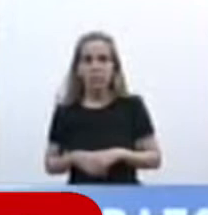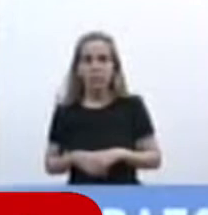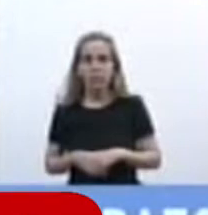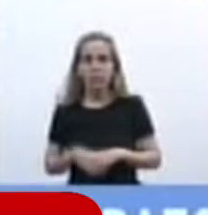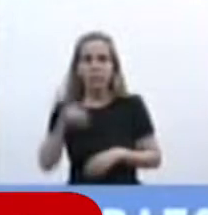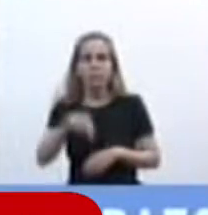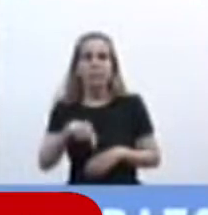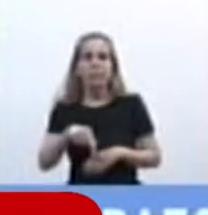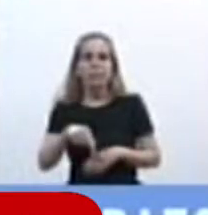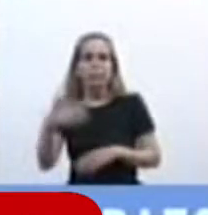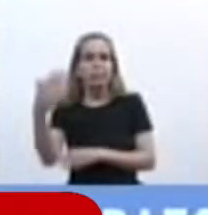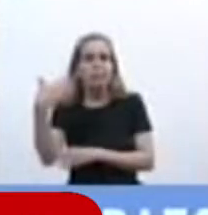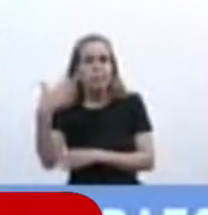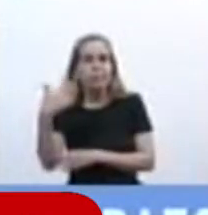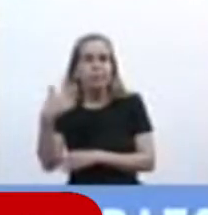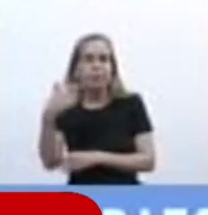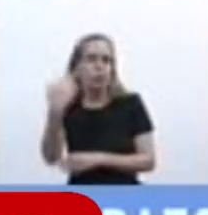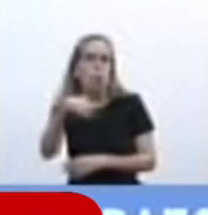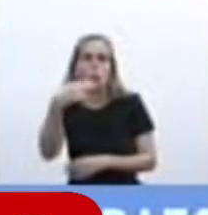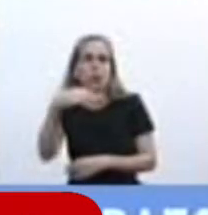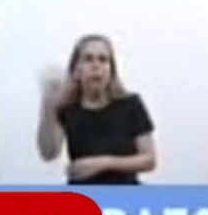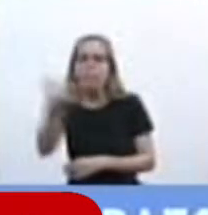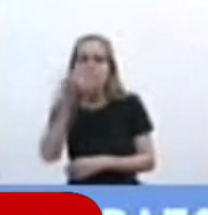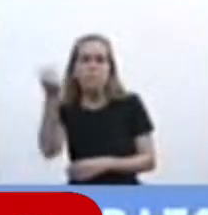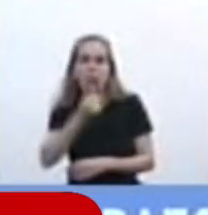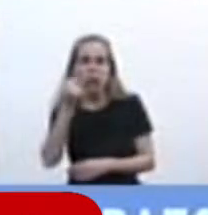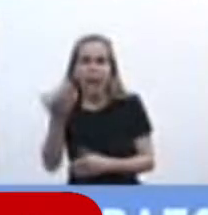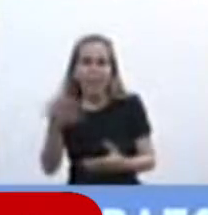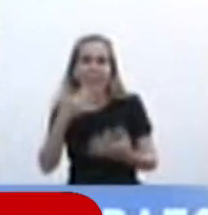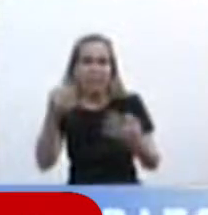Un debate histórico, por cierto,